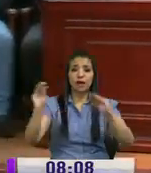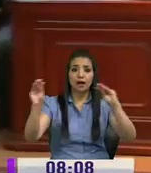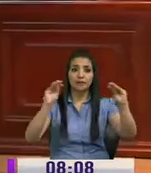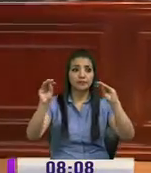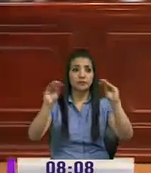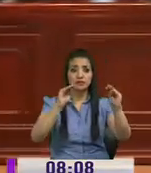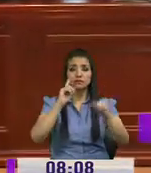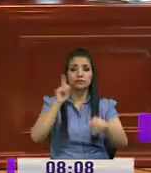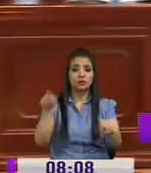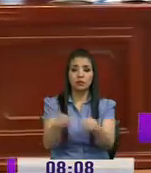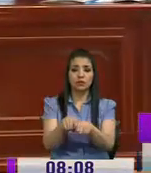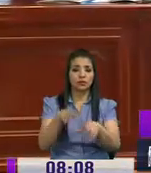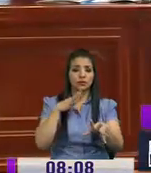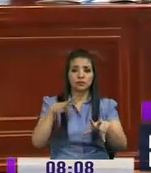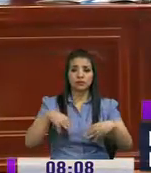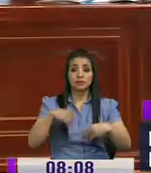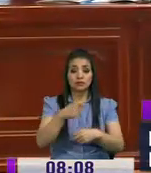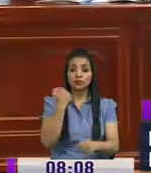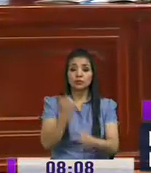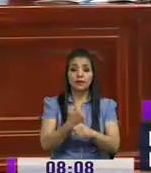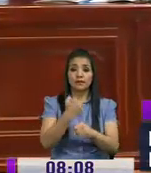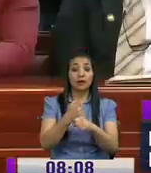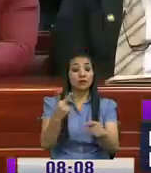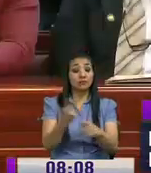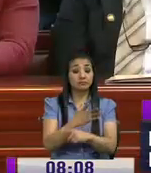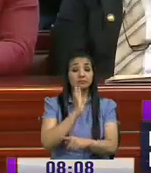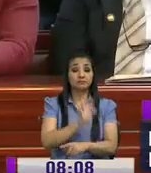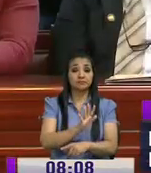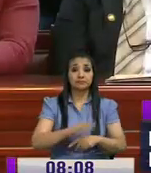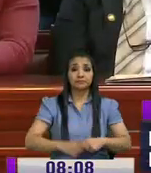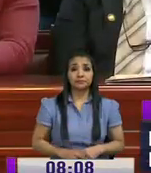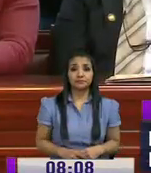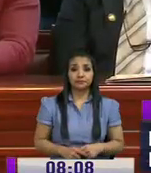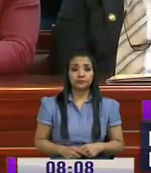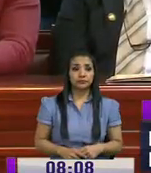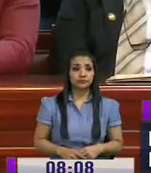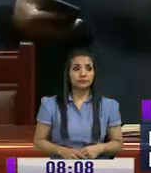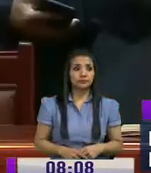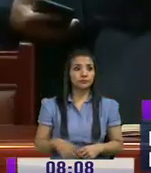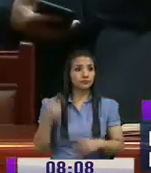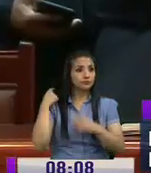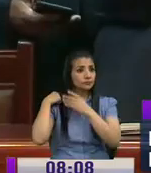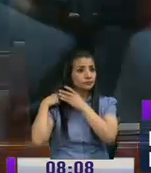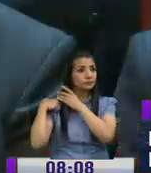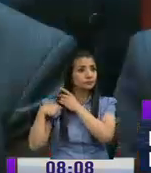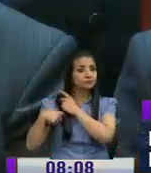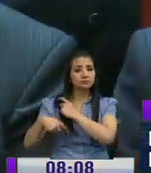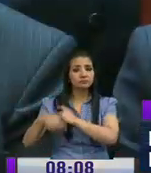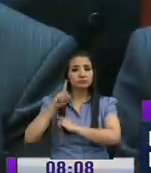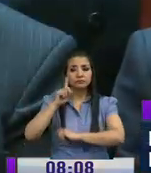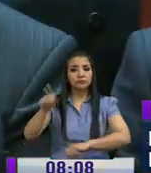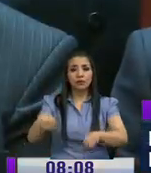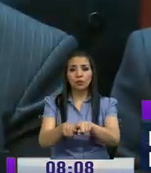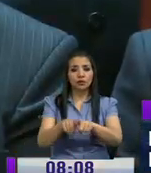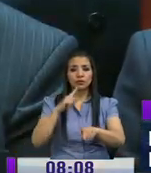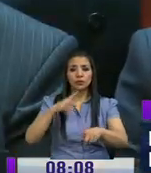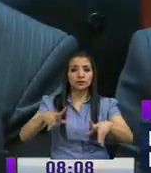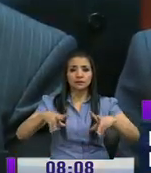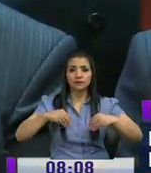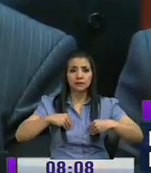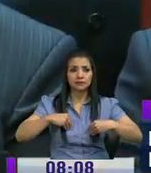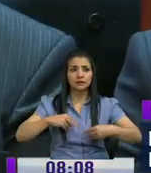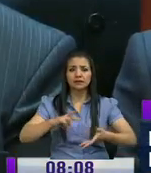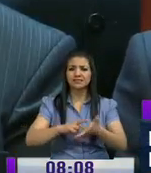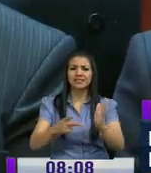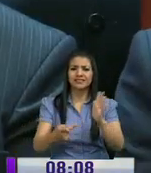no permitirán que su labor se ponga en riesgo. No lo vamos a permitir, porque eso queda como